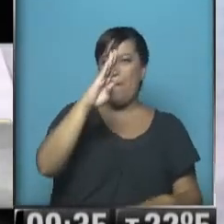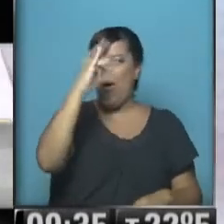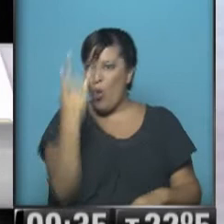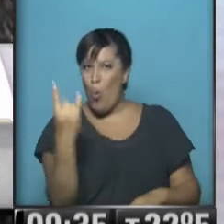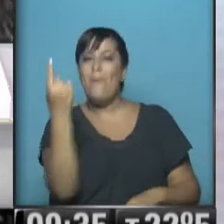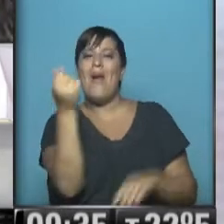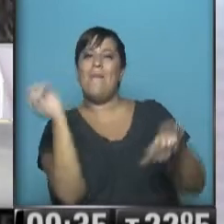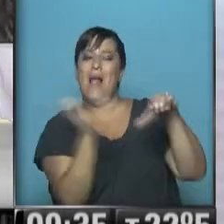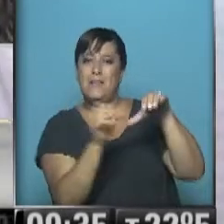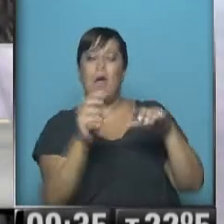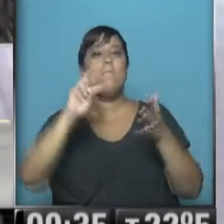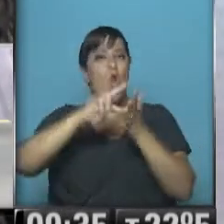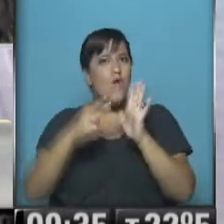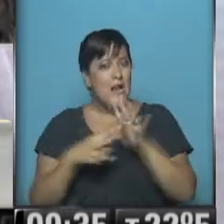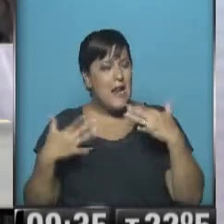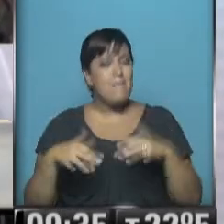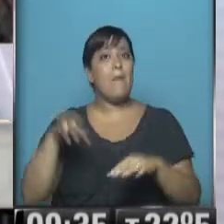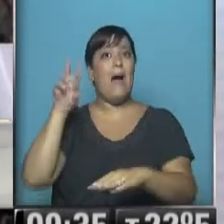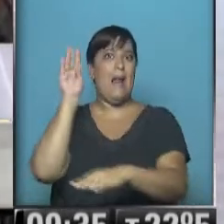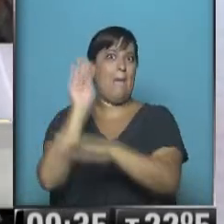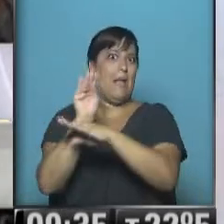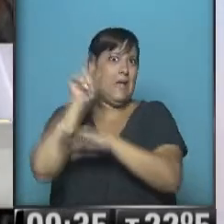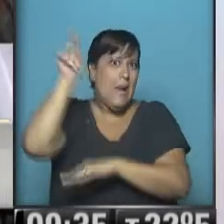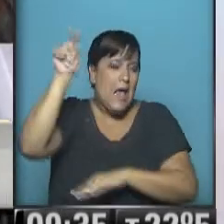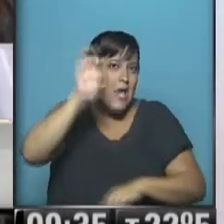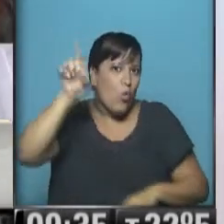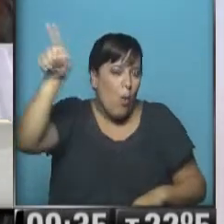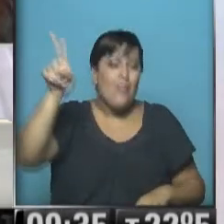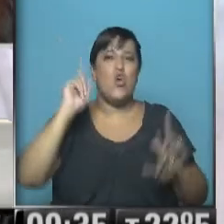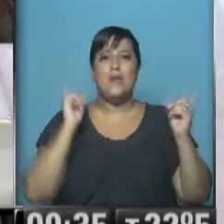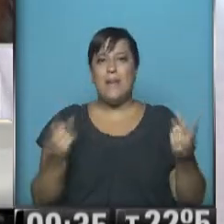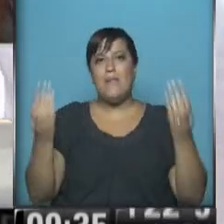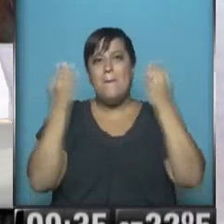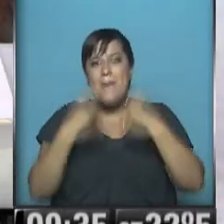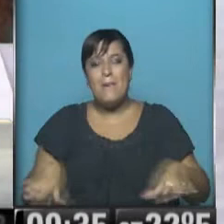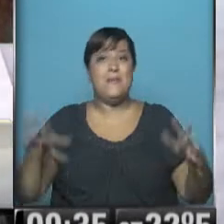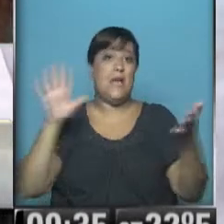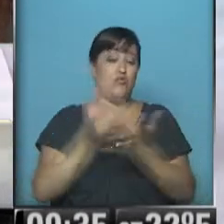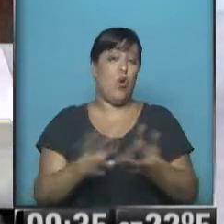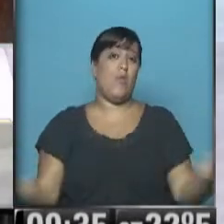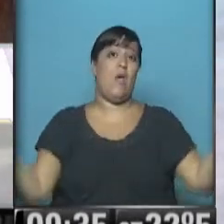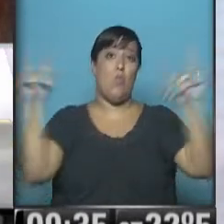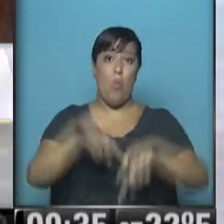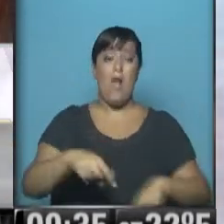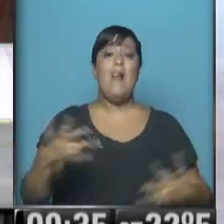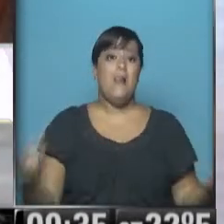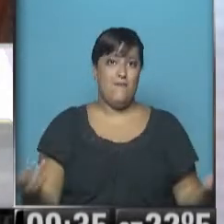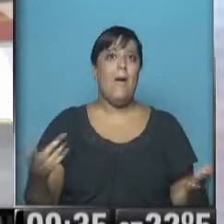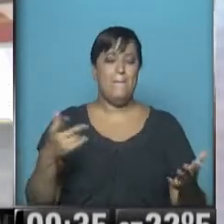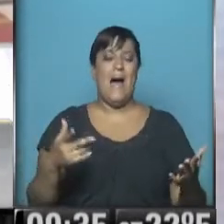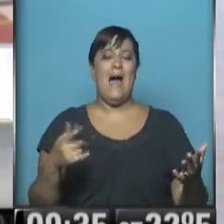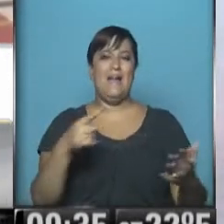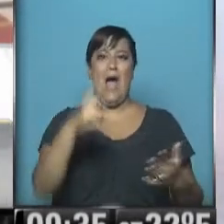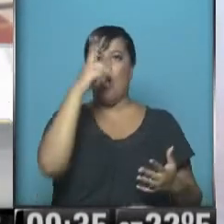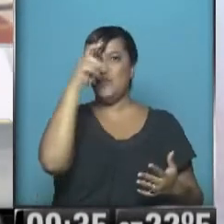como para mantenerse allí y como para iniciar lo que es el regreso, que ustedes quieren que la recuperación de Paula